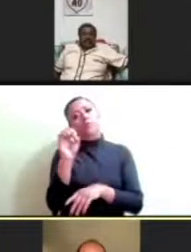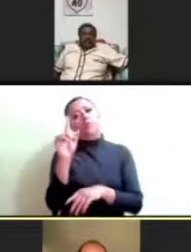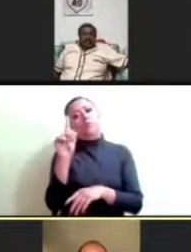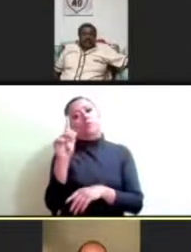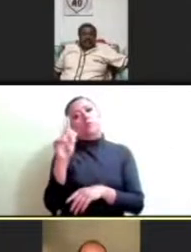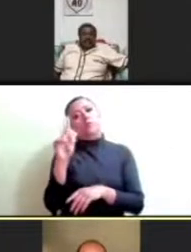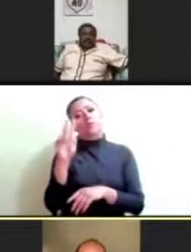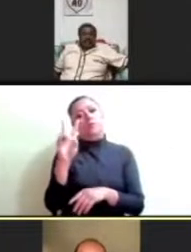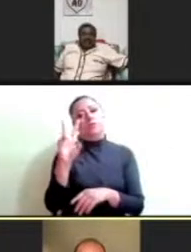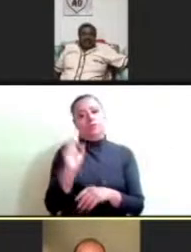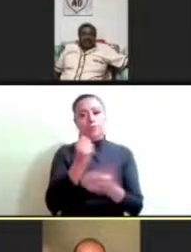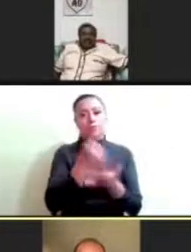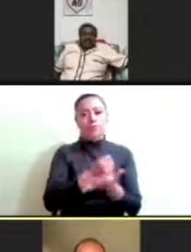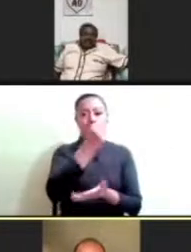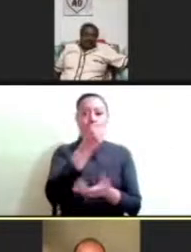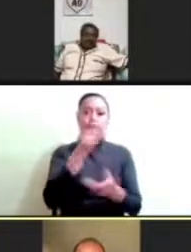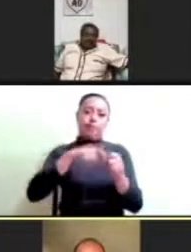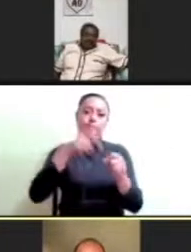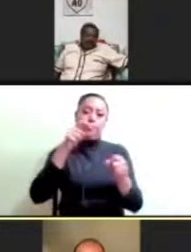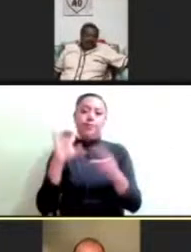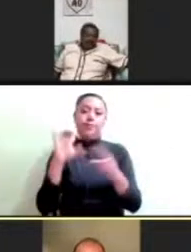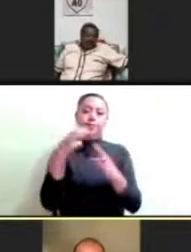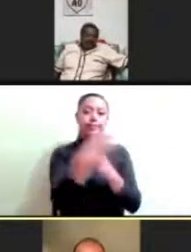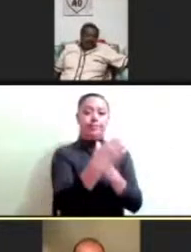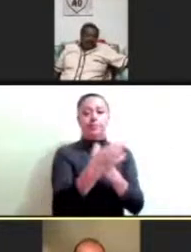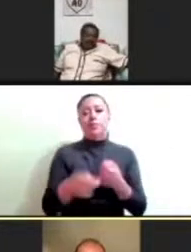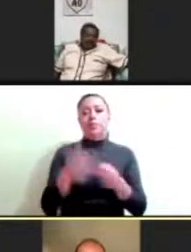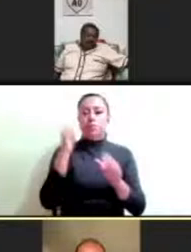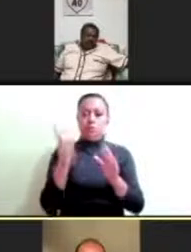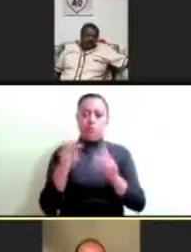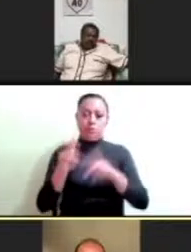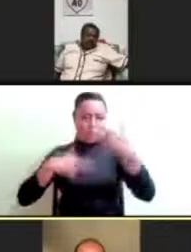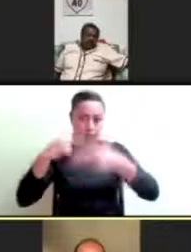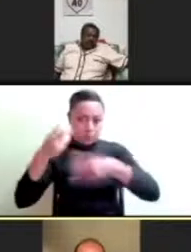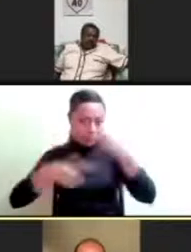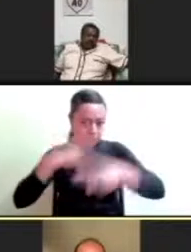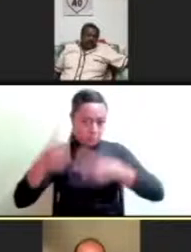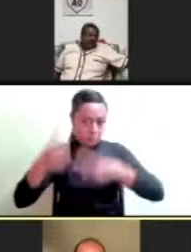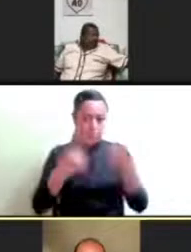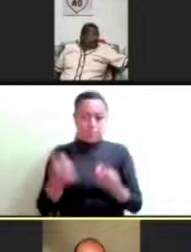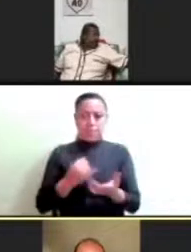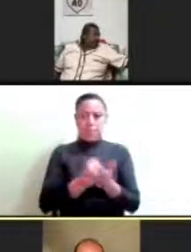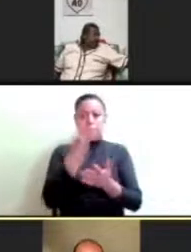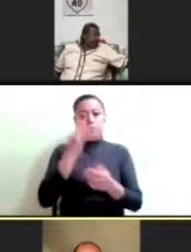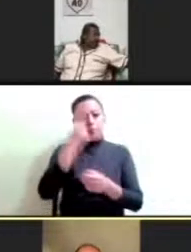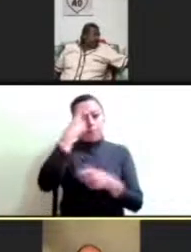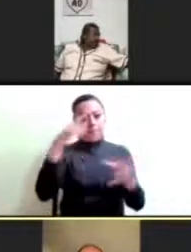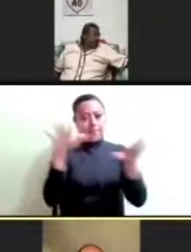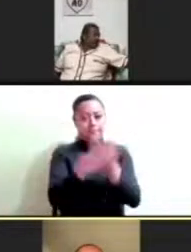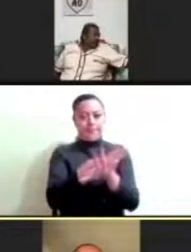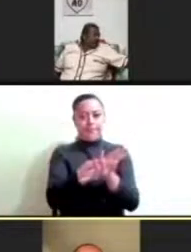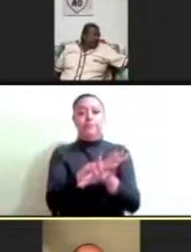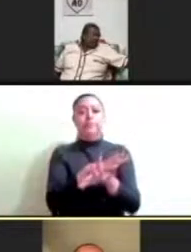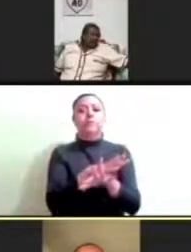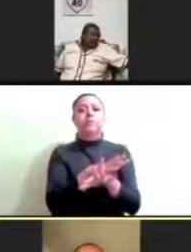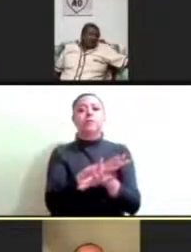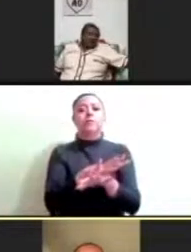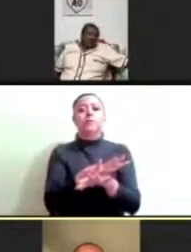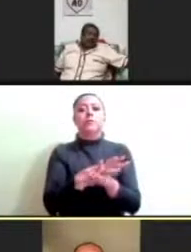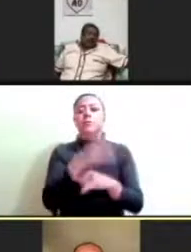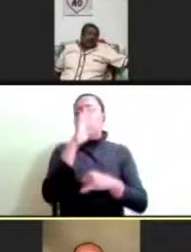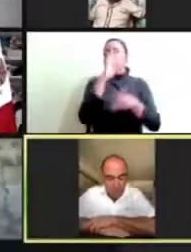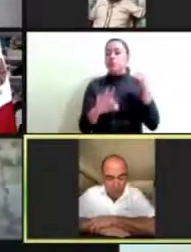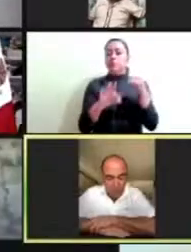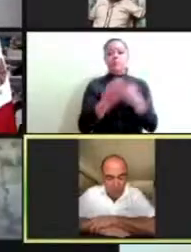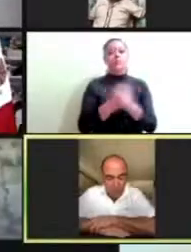sus integrantes de la dictaminadora devolver el dictamen con propósito para modificarlo. Finalmente, en consecuencia, se emitió